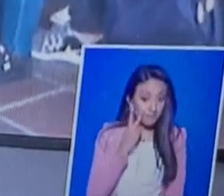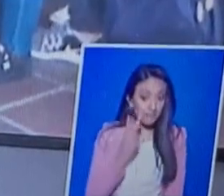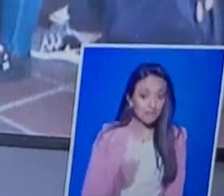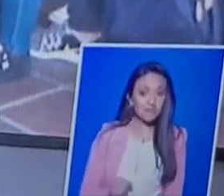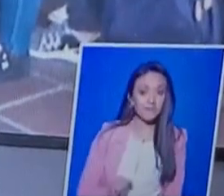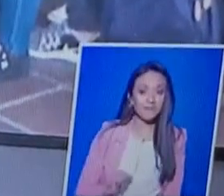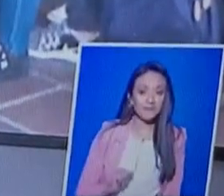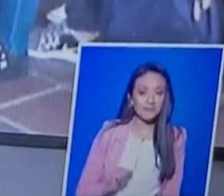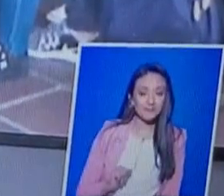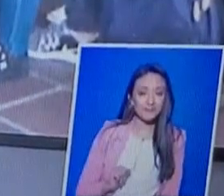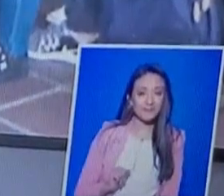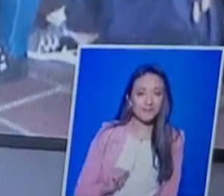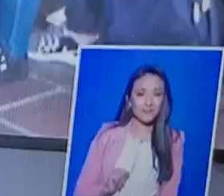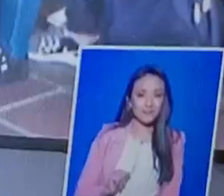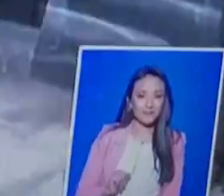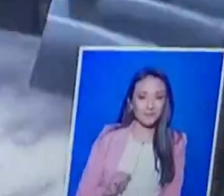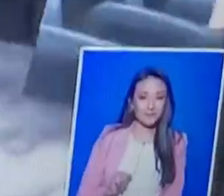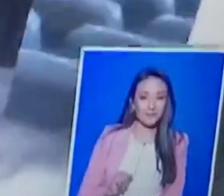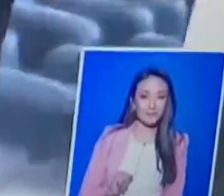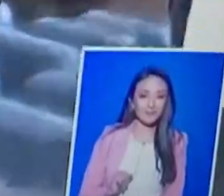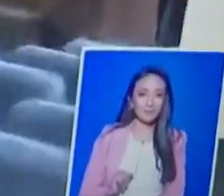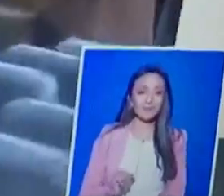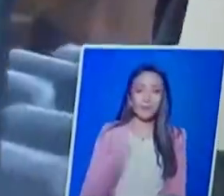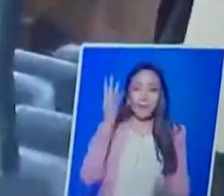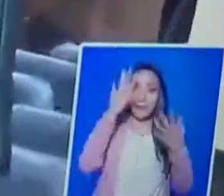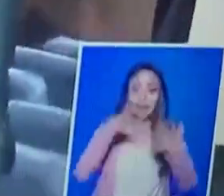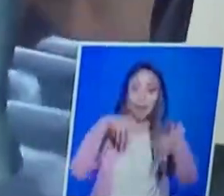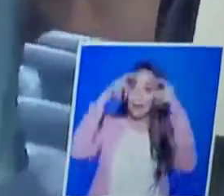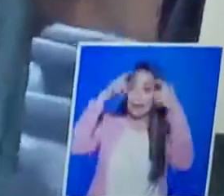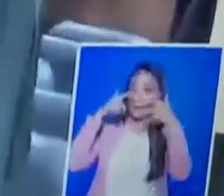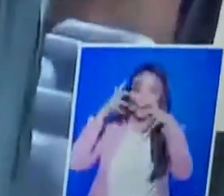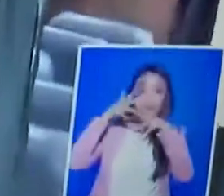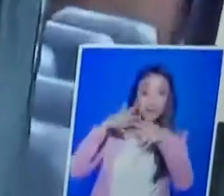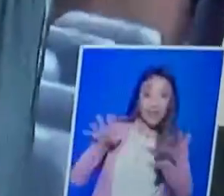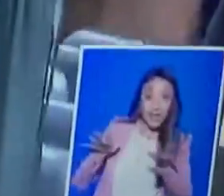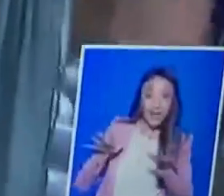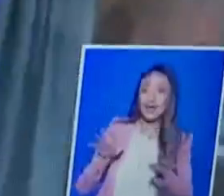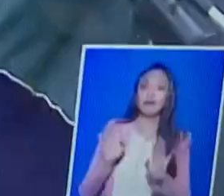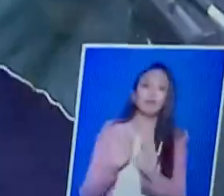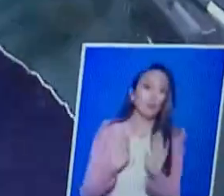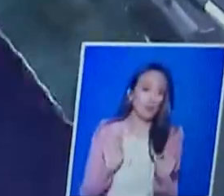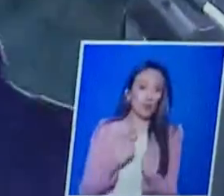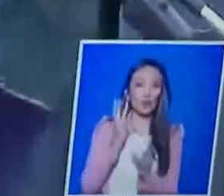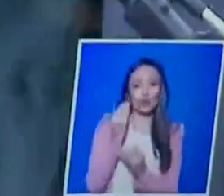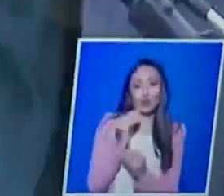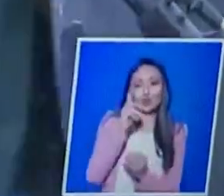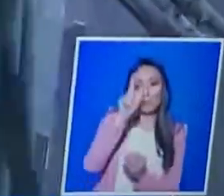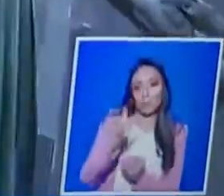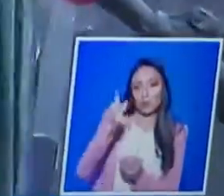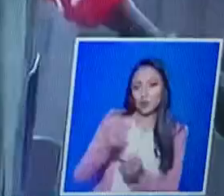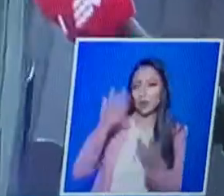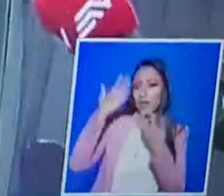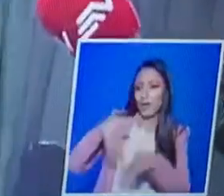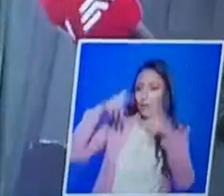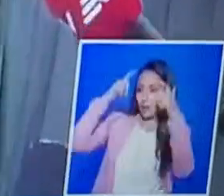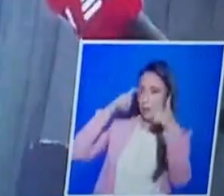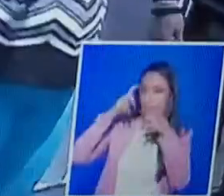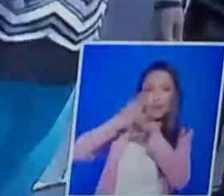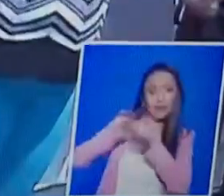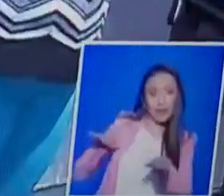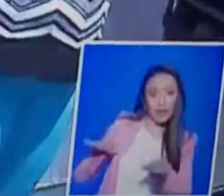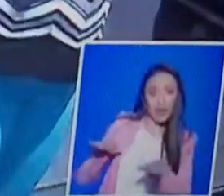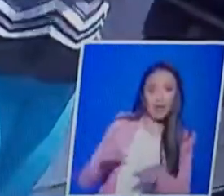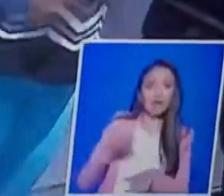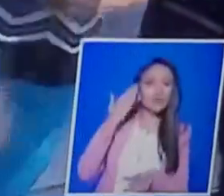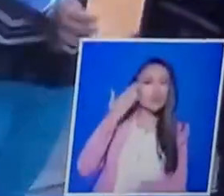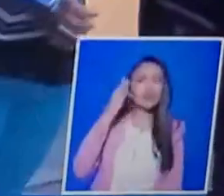atención. Con el fin de las clases en la Sierra y Amazonía, muchos jóvenes culminaron su etapa académica y no saben